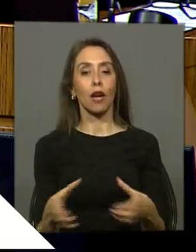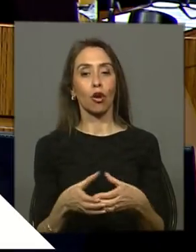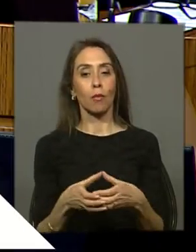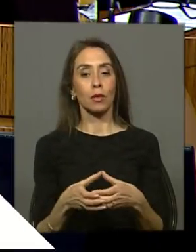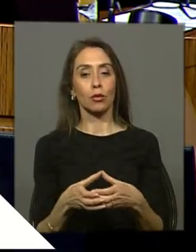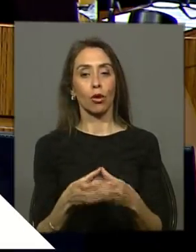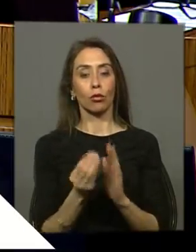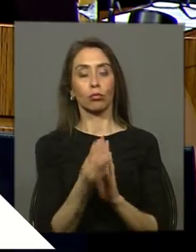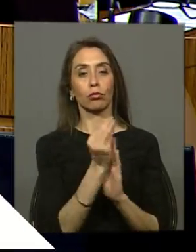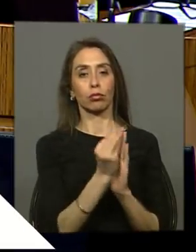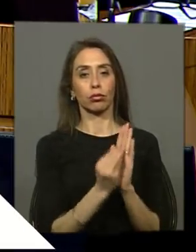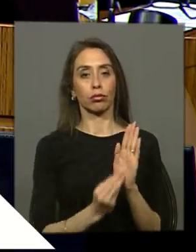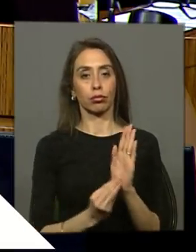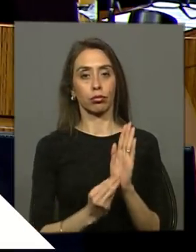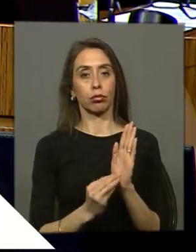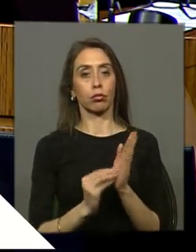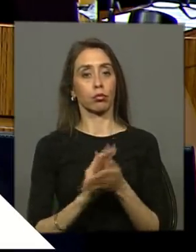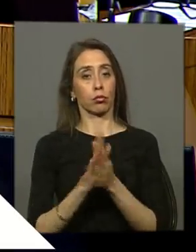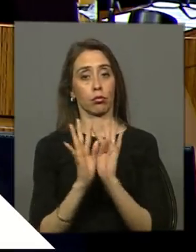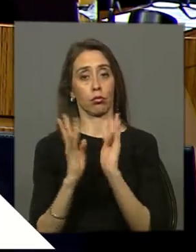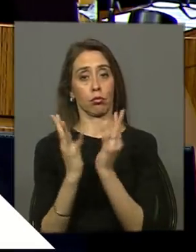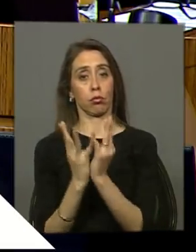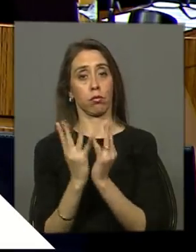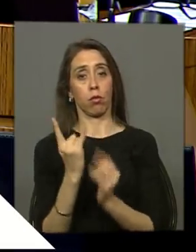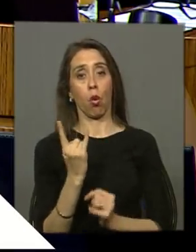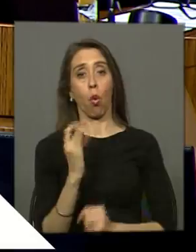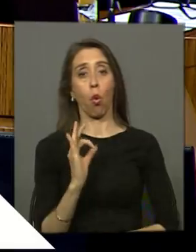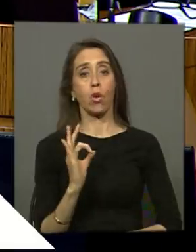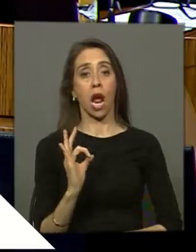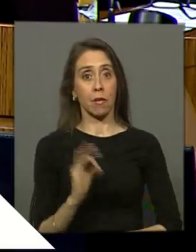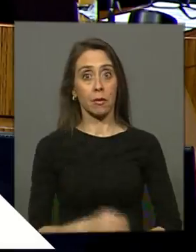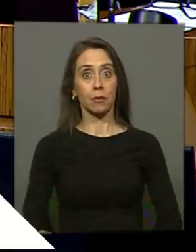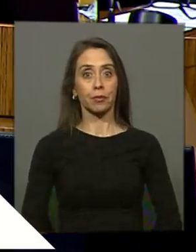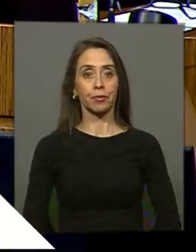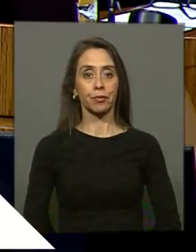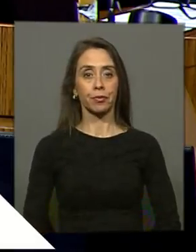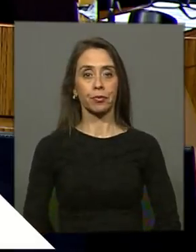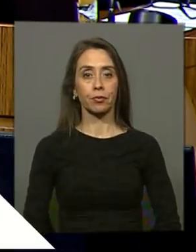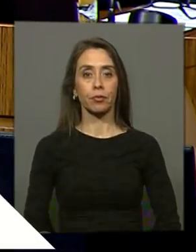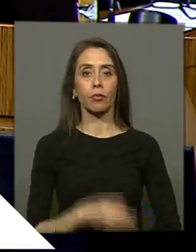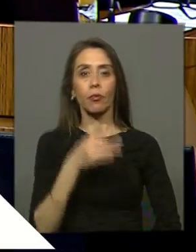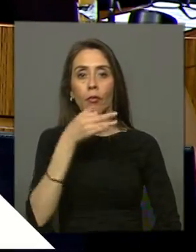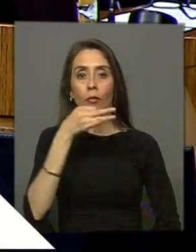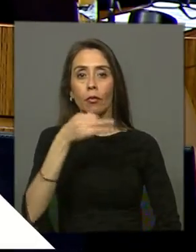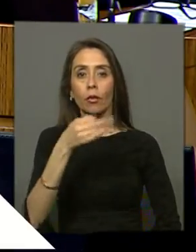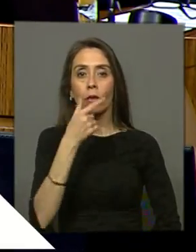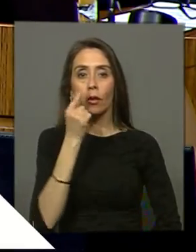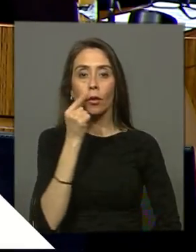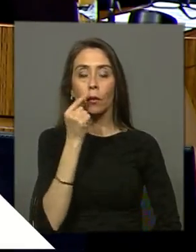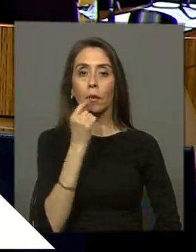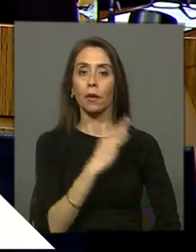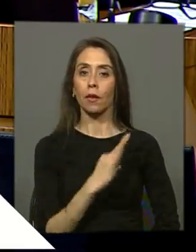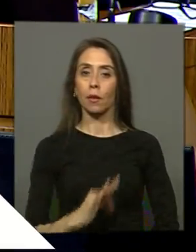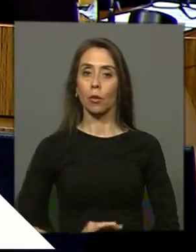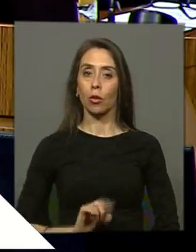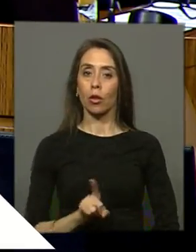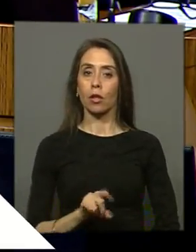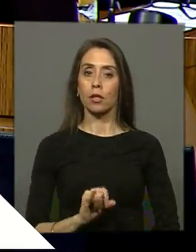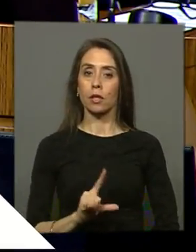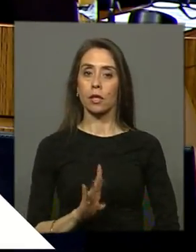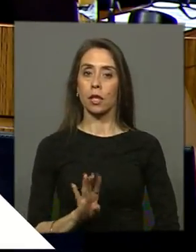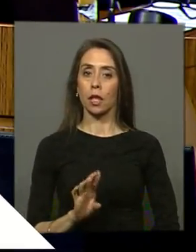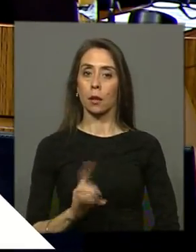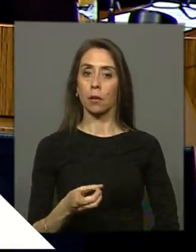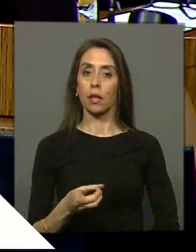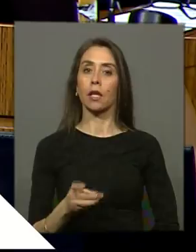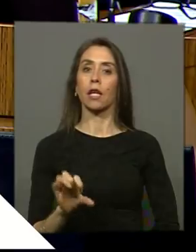formulado por unanimidad en primer lugar tal como lo señalaba el diputado señor Silver y el diputado señor Edwards